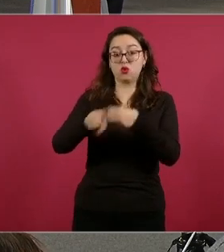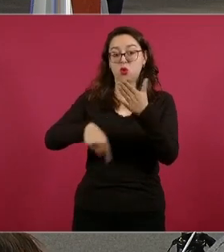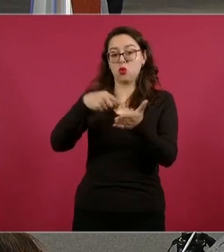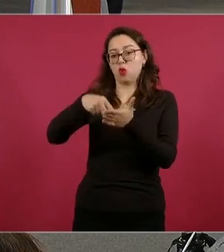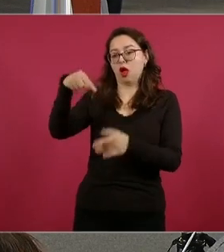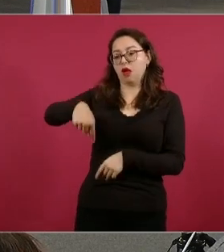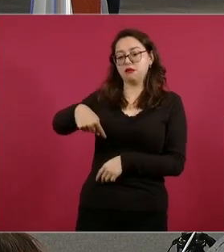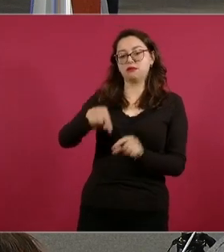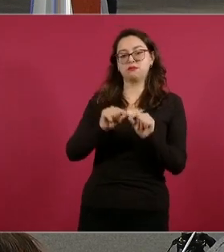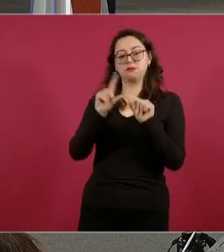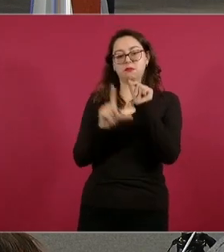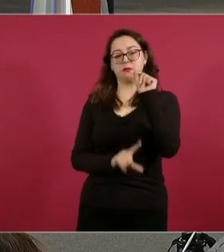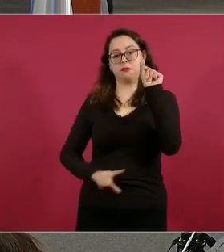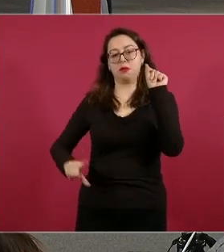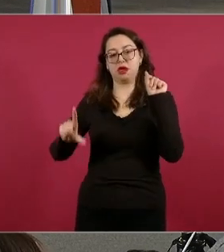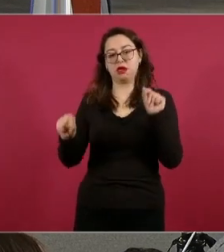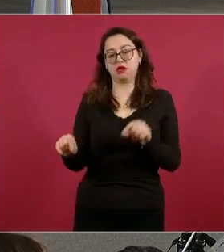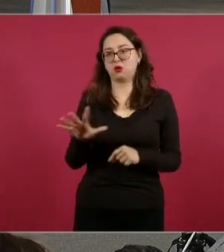1,500,000 hectáreas